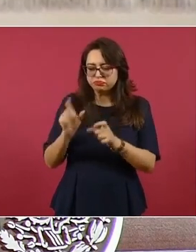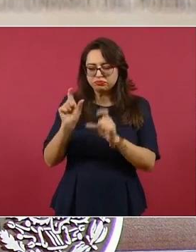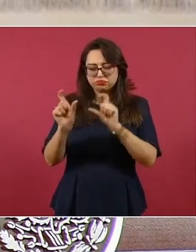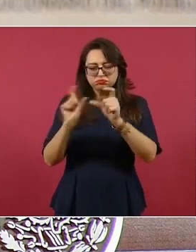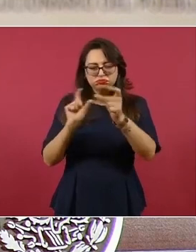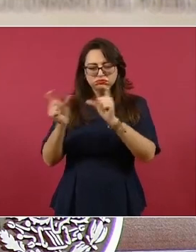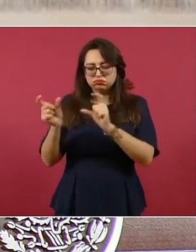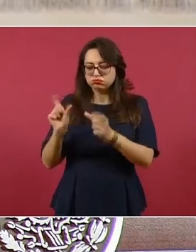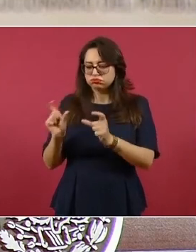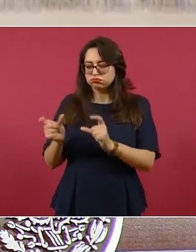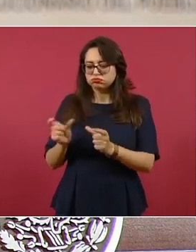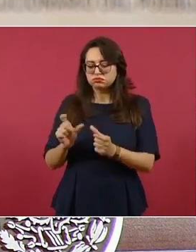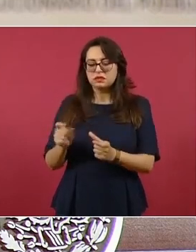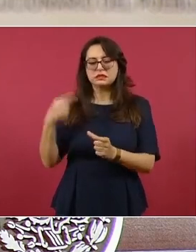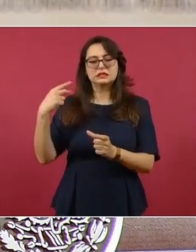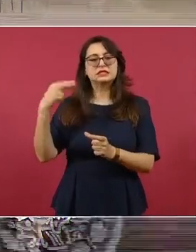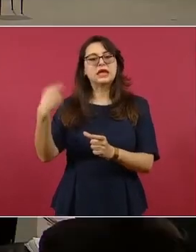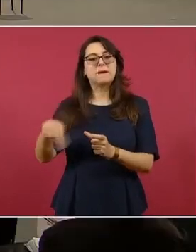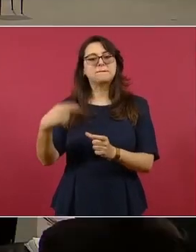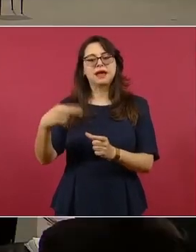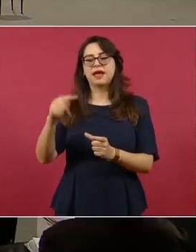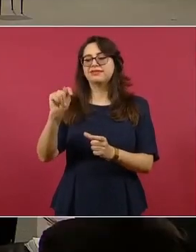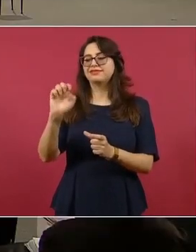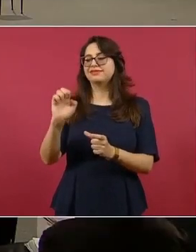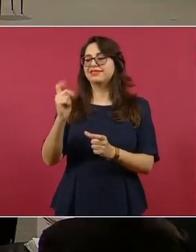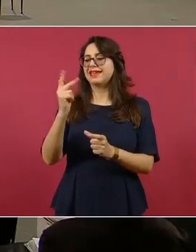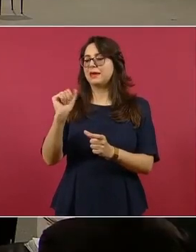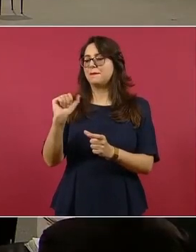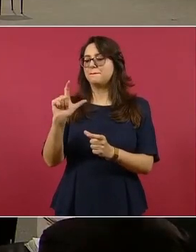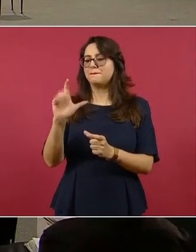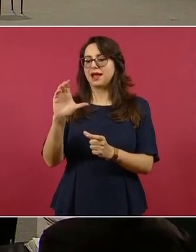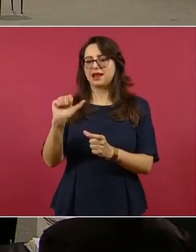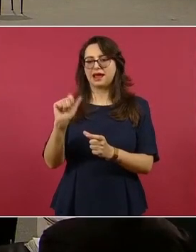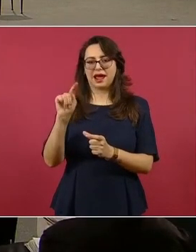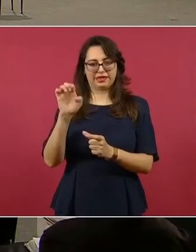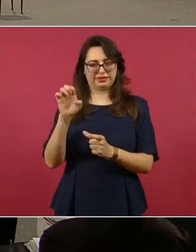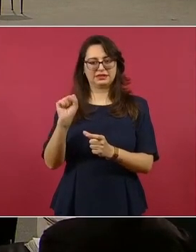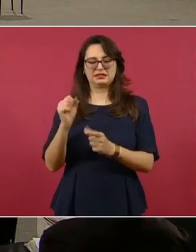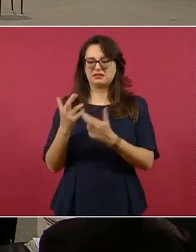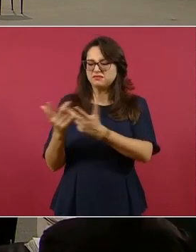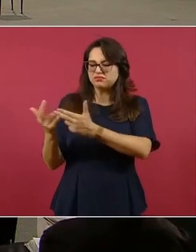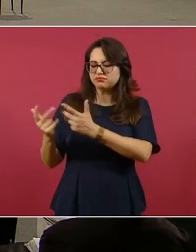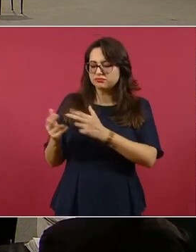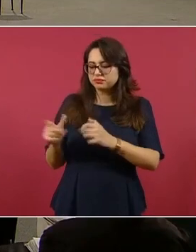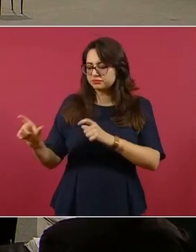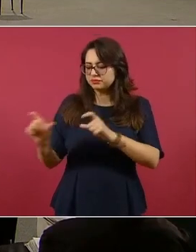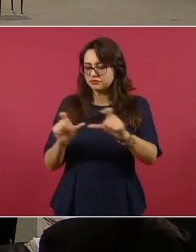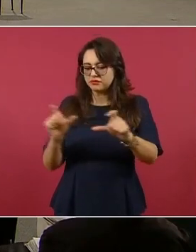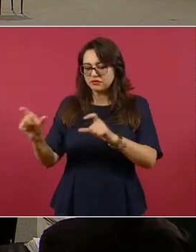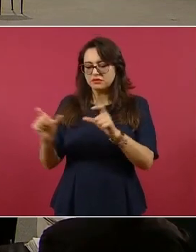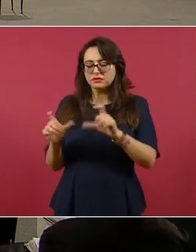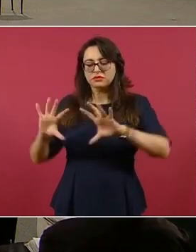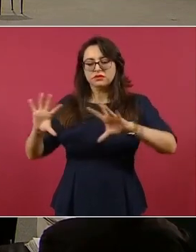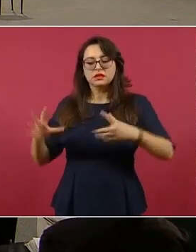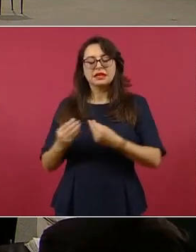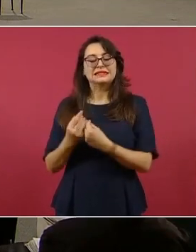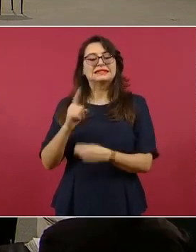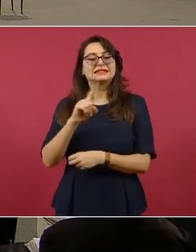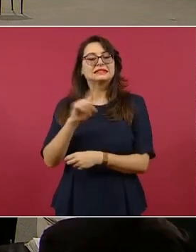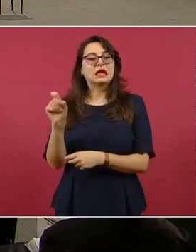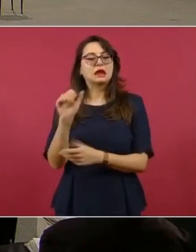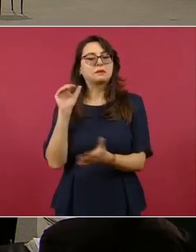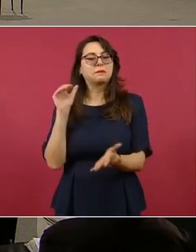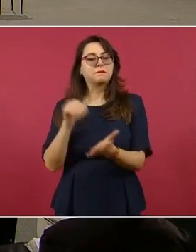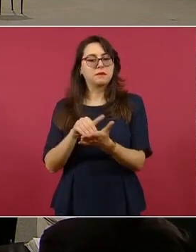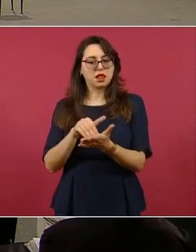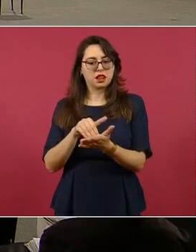aportan enorme información, tenemos un incremento muy grande de más de 100 mil fragmentos, toda vez que